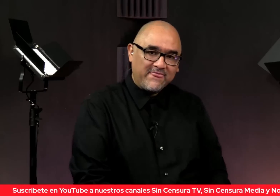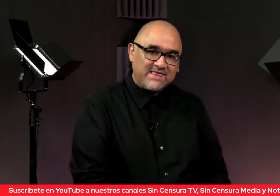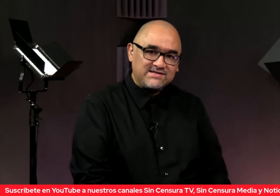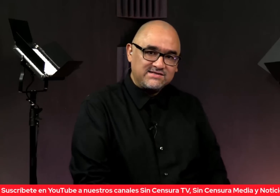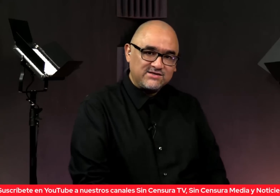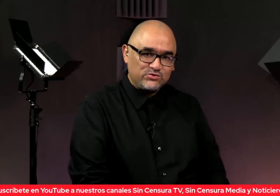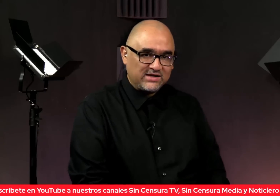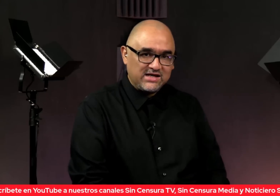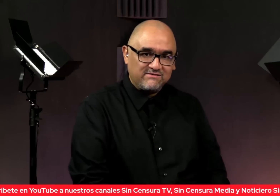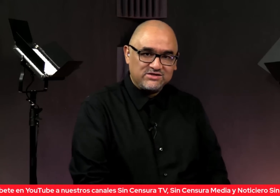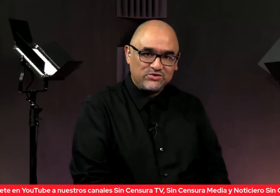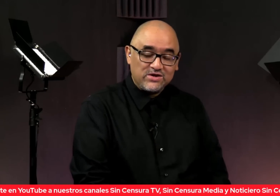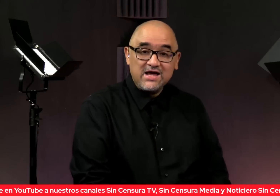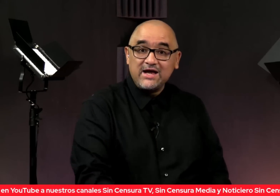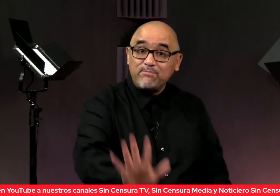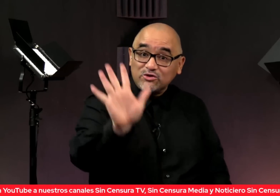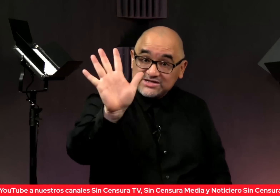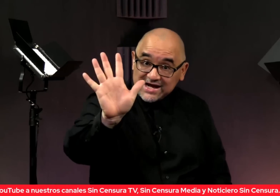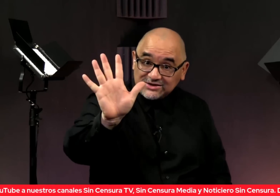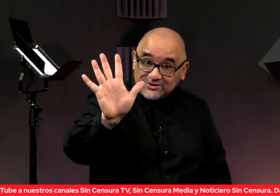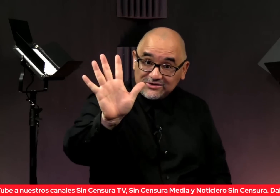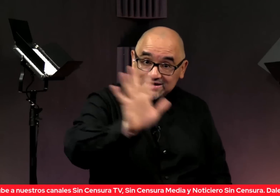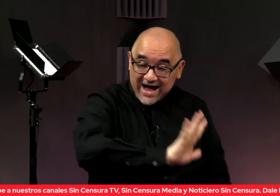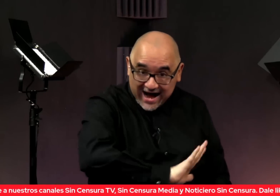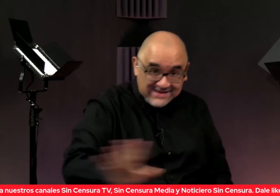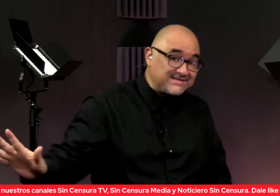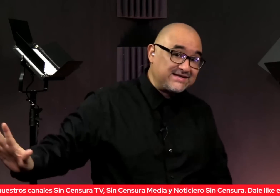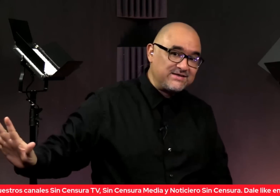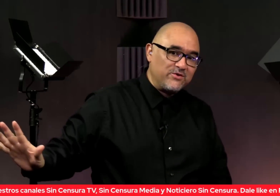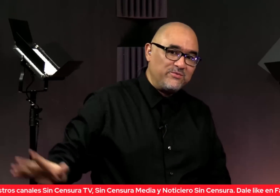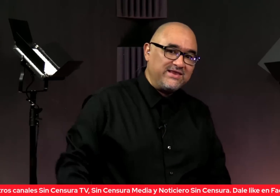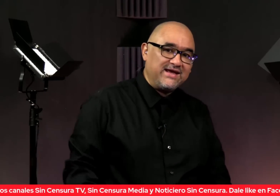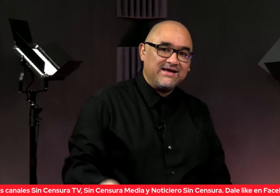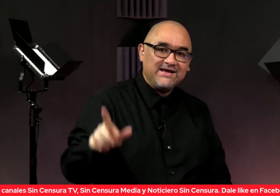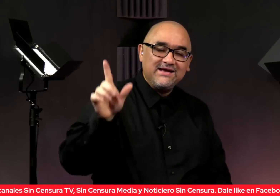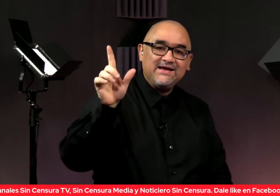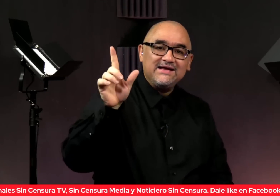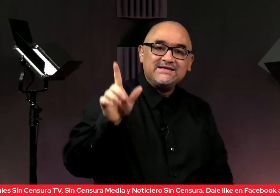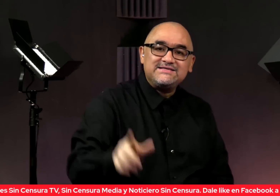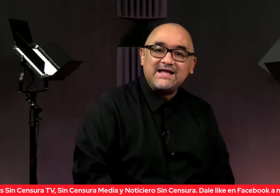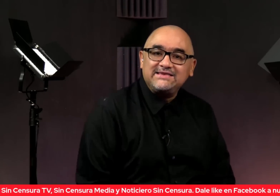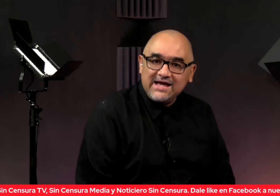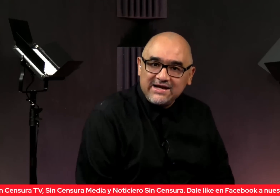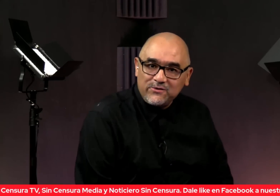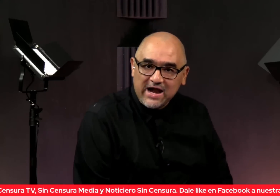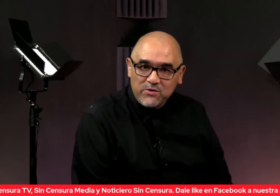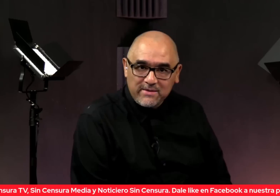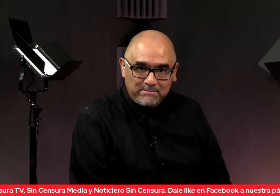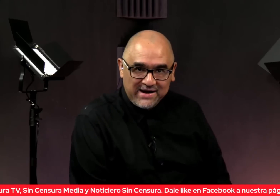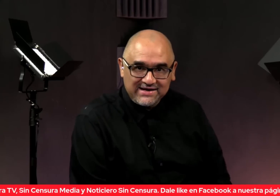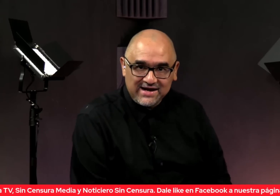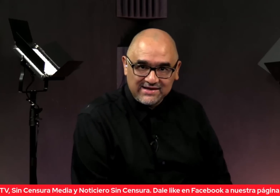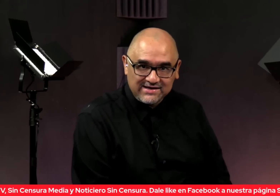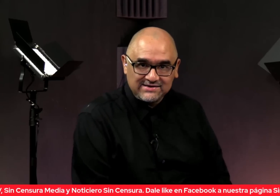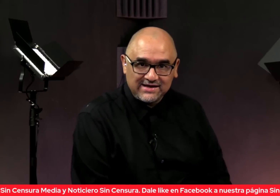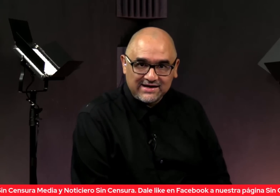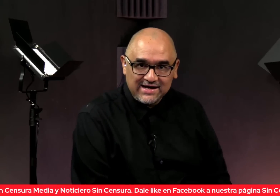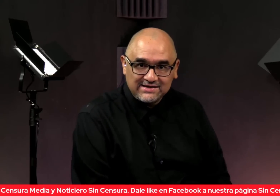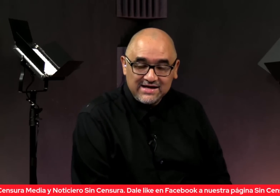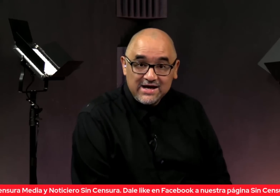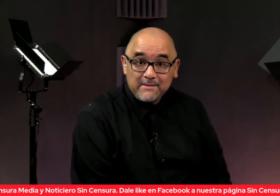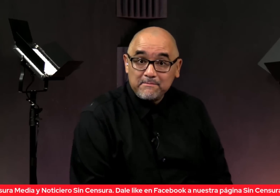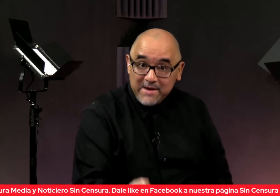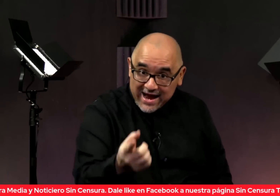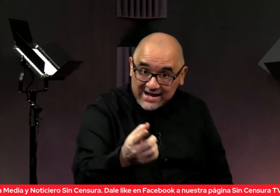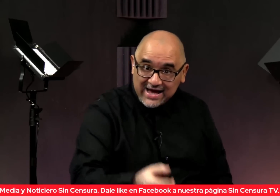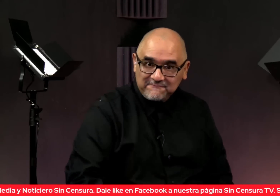proyecto de Sin Censura Televisión, que por cierto, antes de que se me olvide, ya tiene una nueva página de